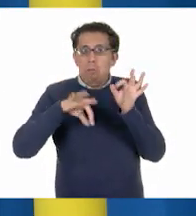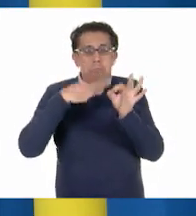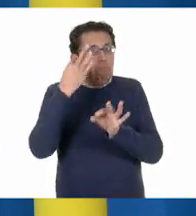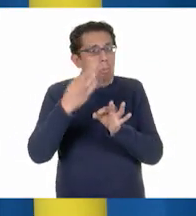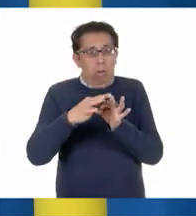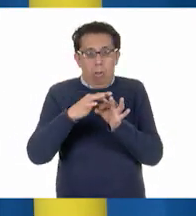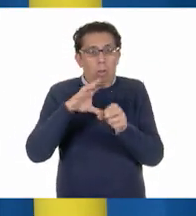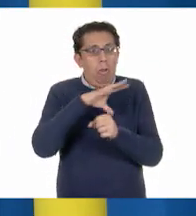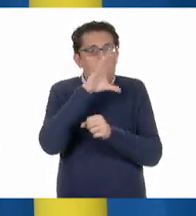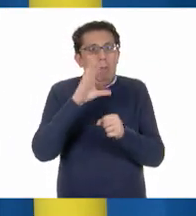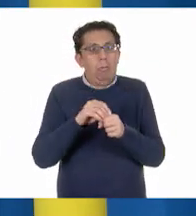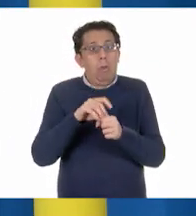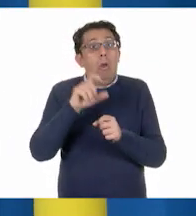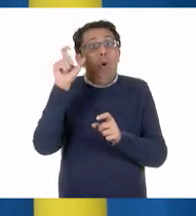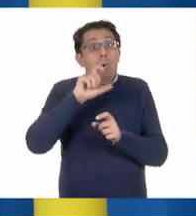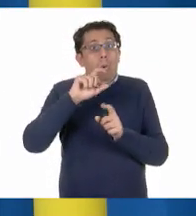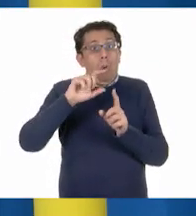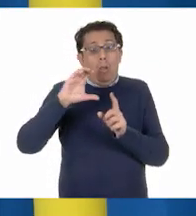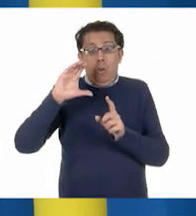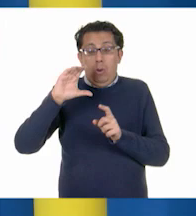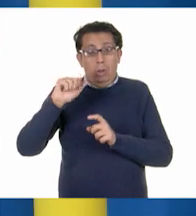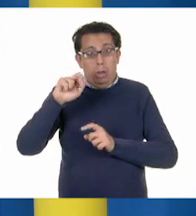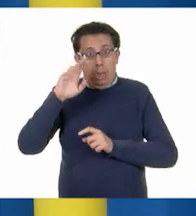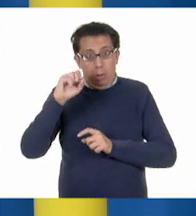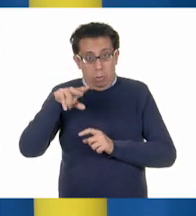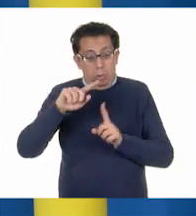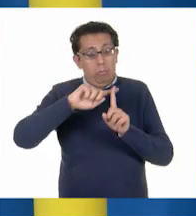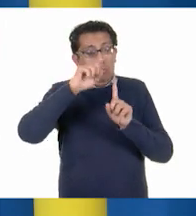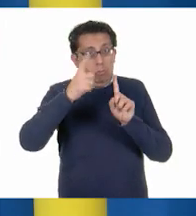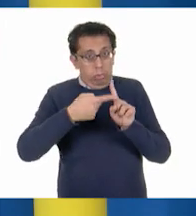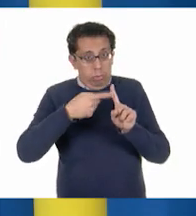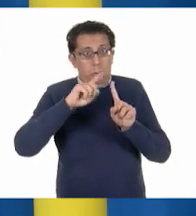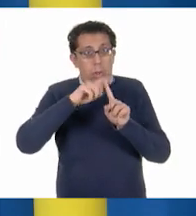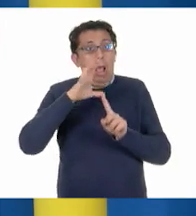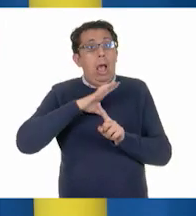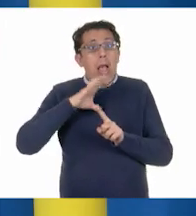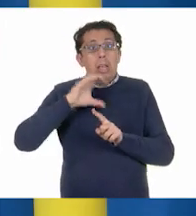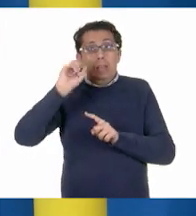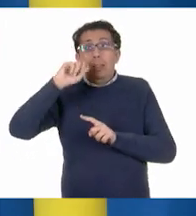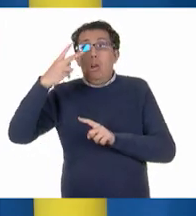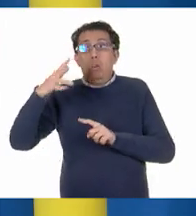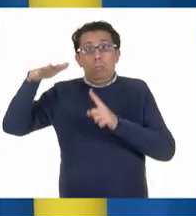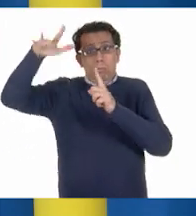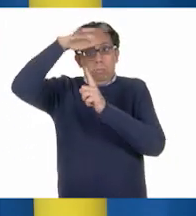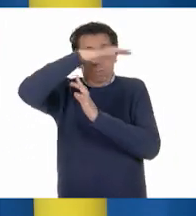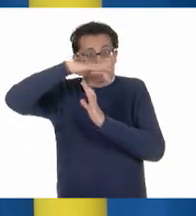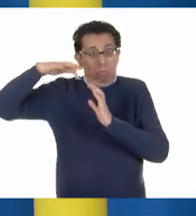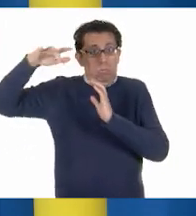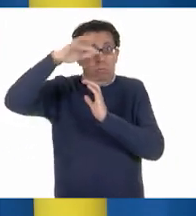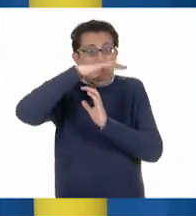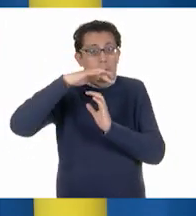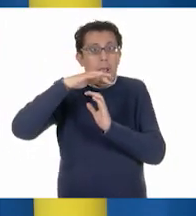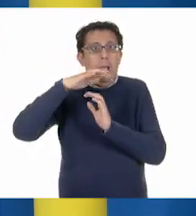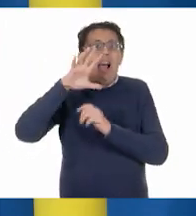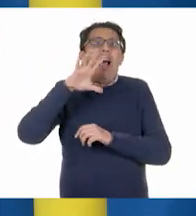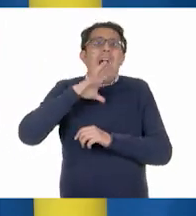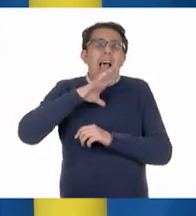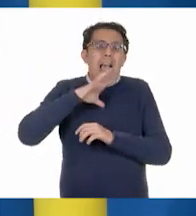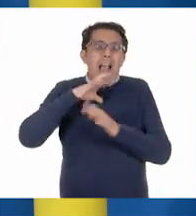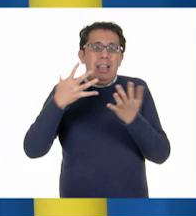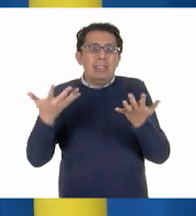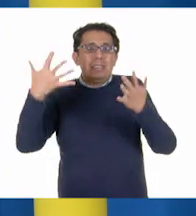este ciclo del carbono, cuando está en la atmósfera en forma de dióxido de carbono, produce junto con otros gases el